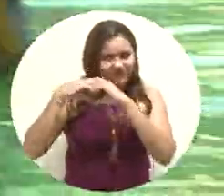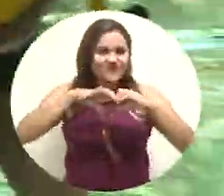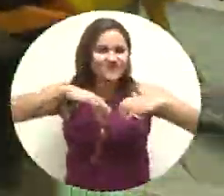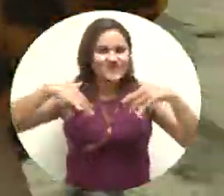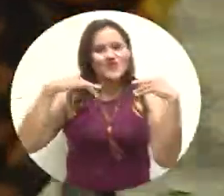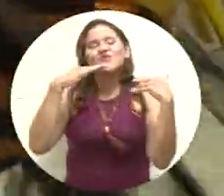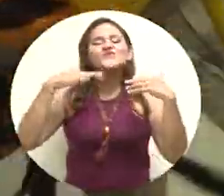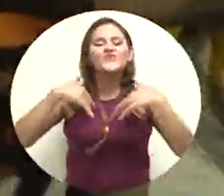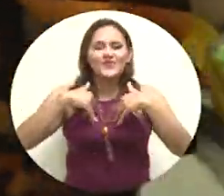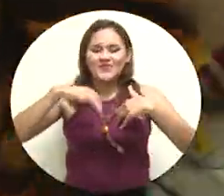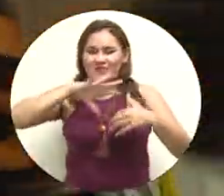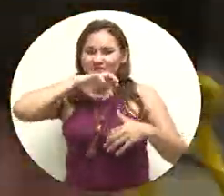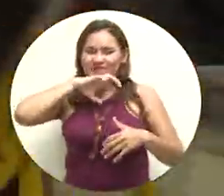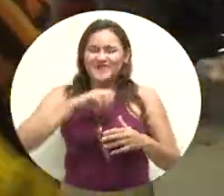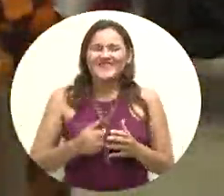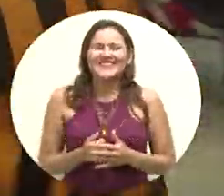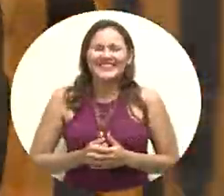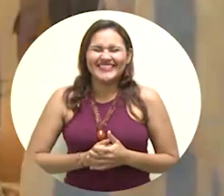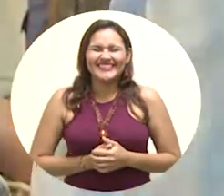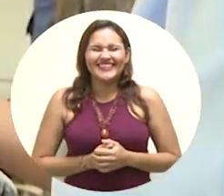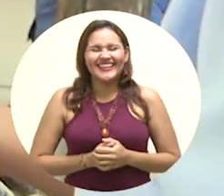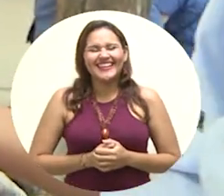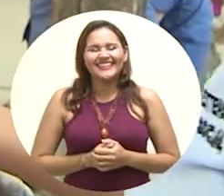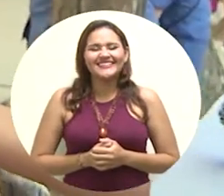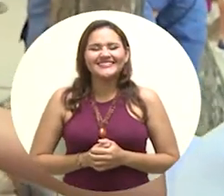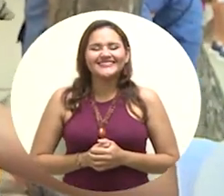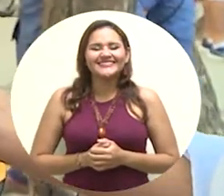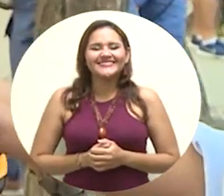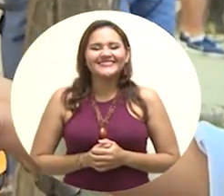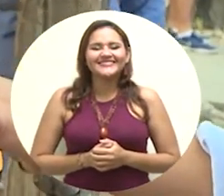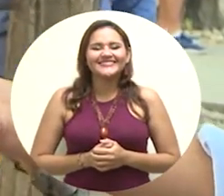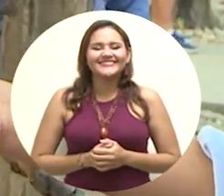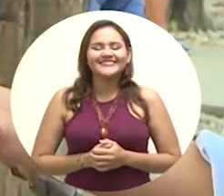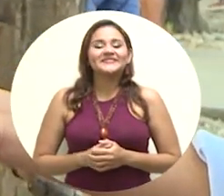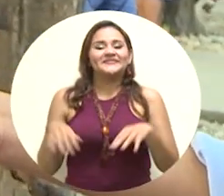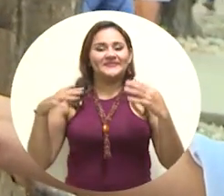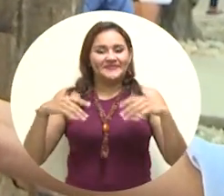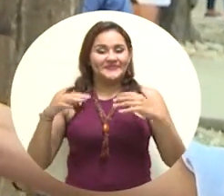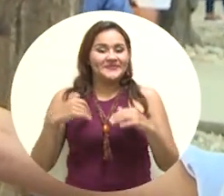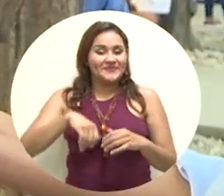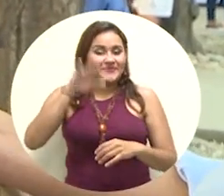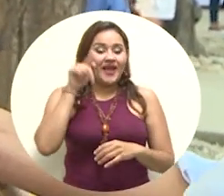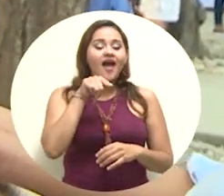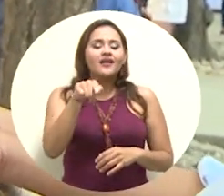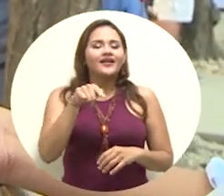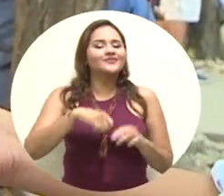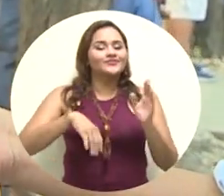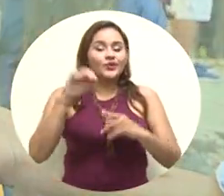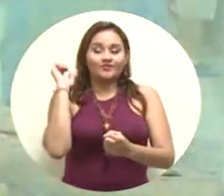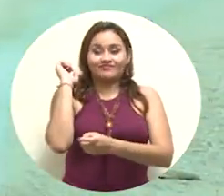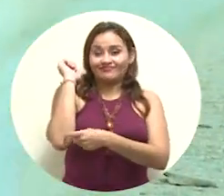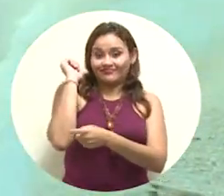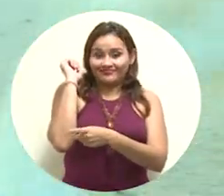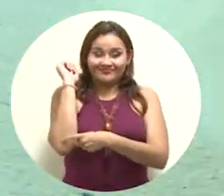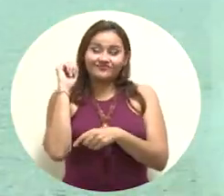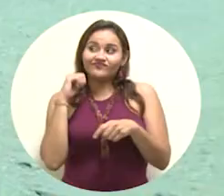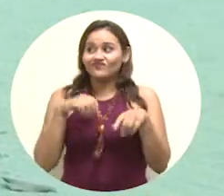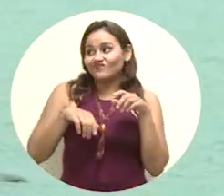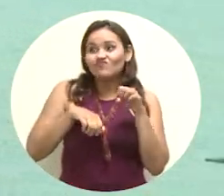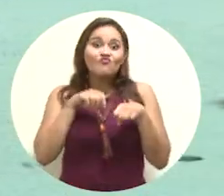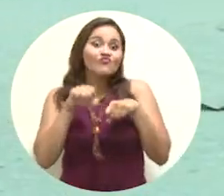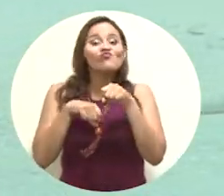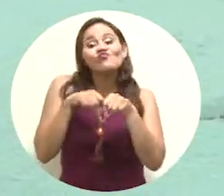Simona participó en el más coqueto. Simona siempre ha participado en todos los concursos de acá de la universidad. Estuvo ya en el primero y este es el